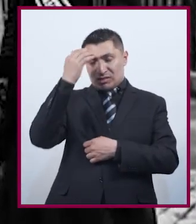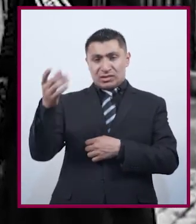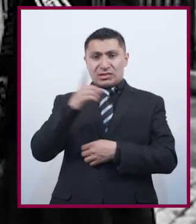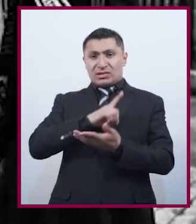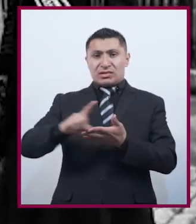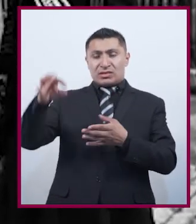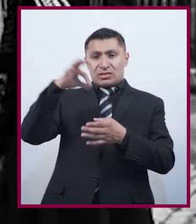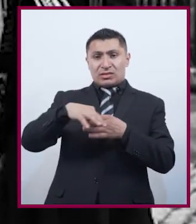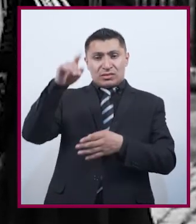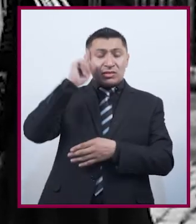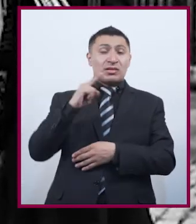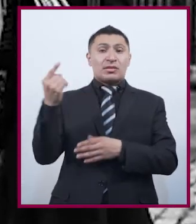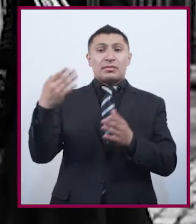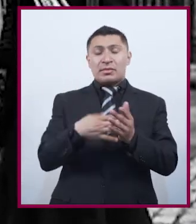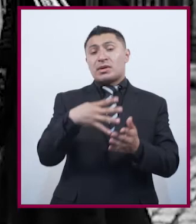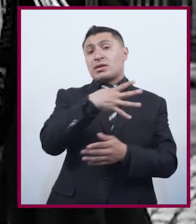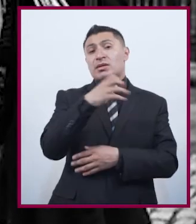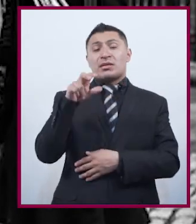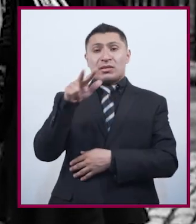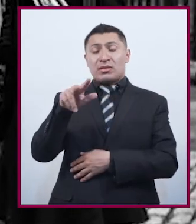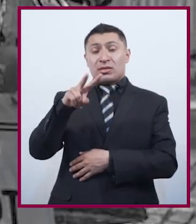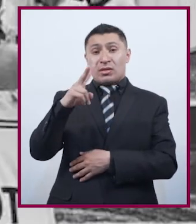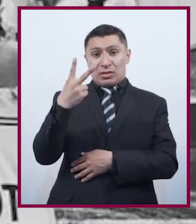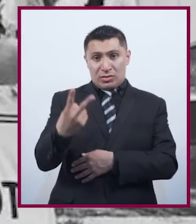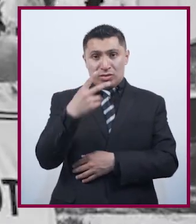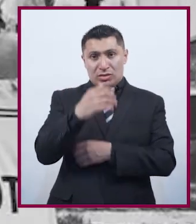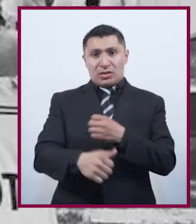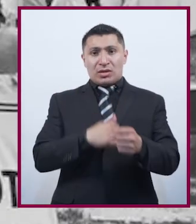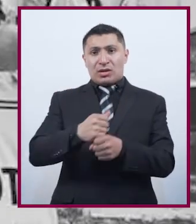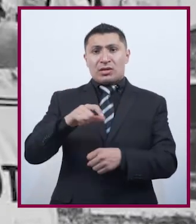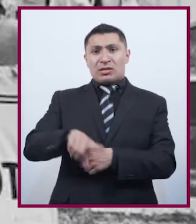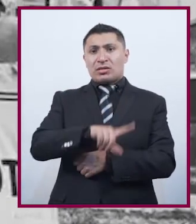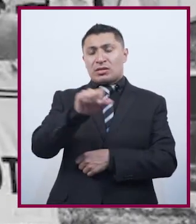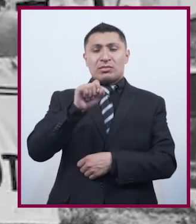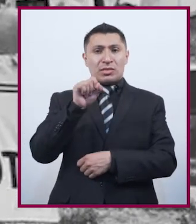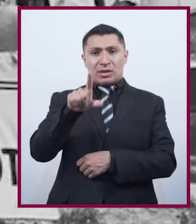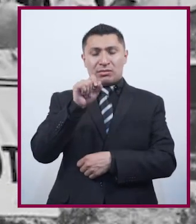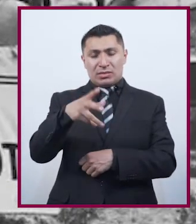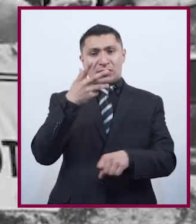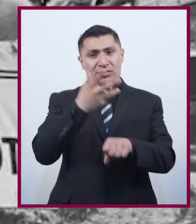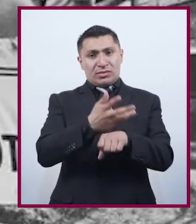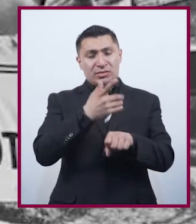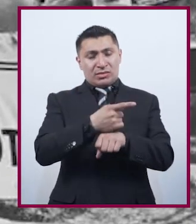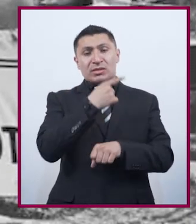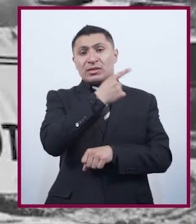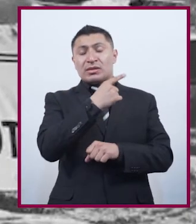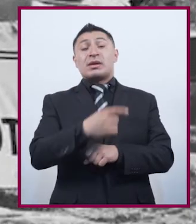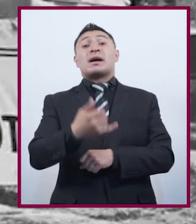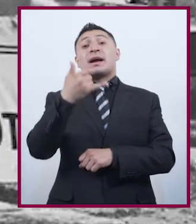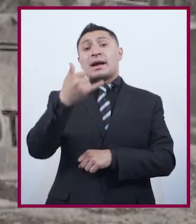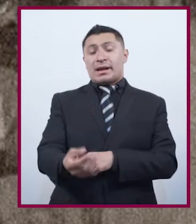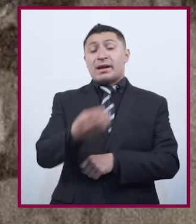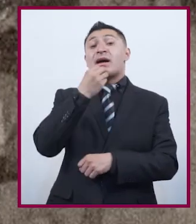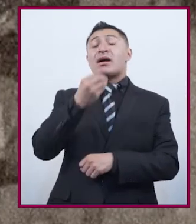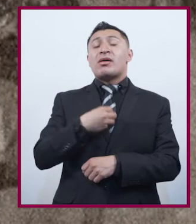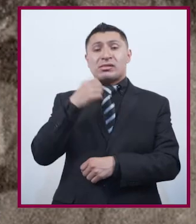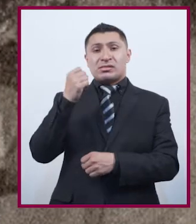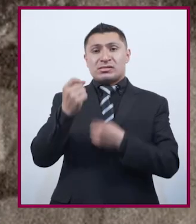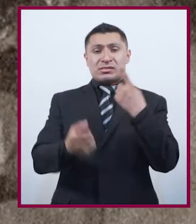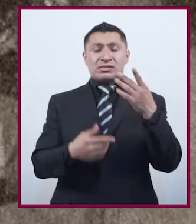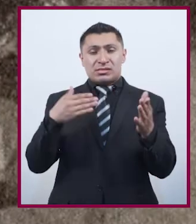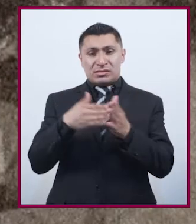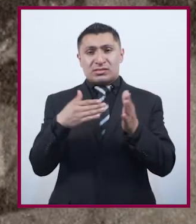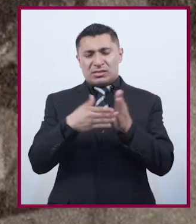derecho a voto a las mujeres en 1918 y 2 años más tarde sucede lo mismo en Estados Unidos. Y aunque